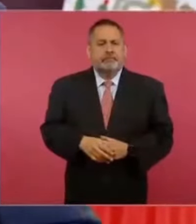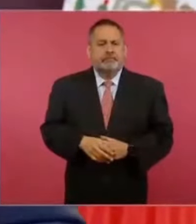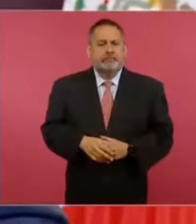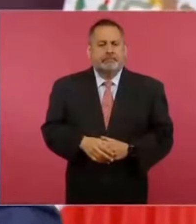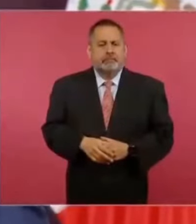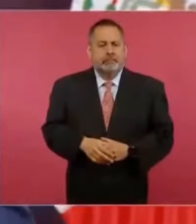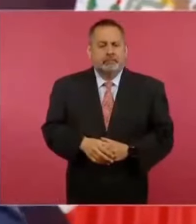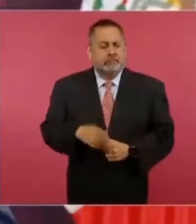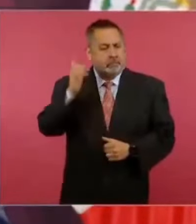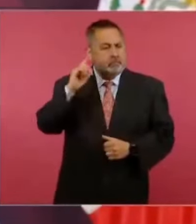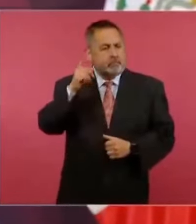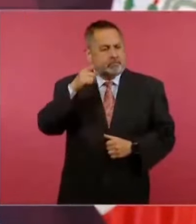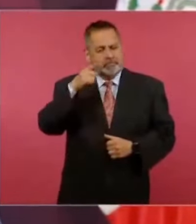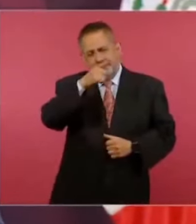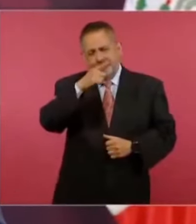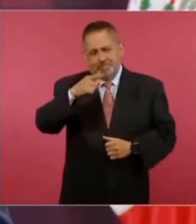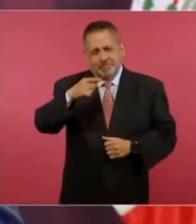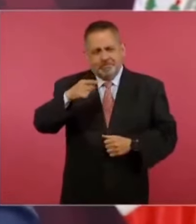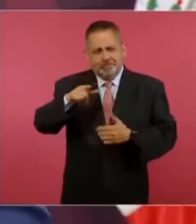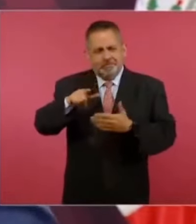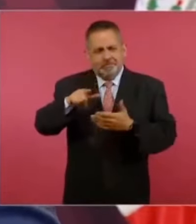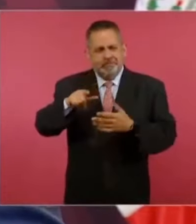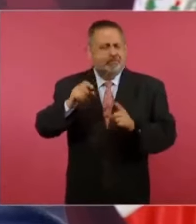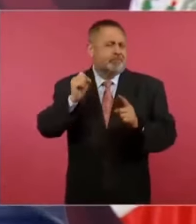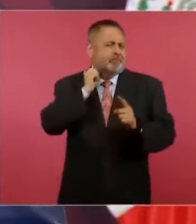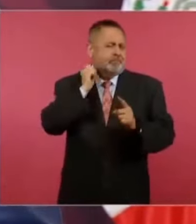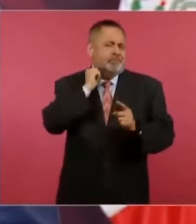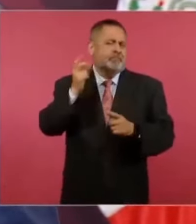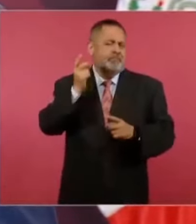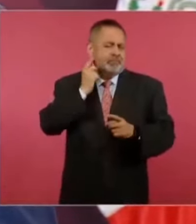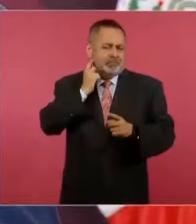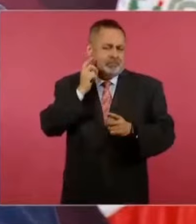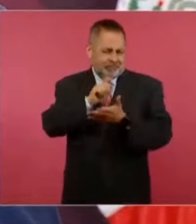los legisladores, los senadores,